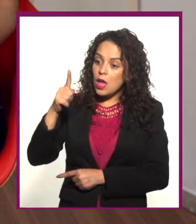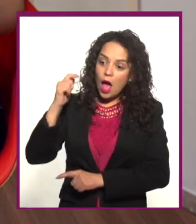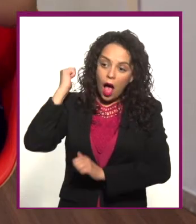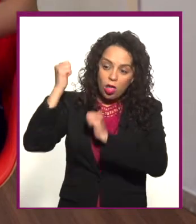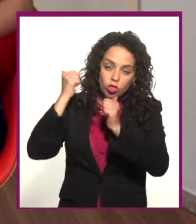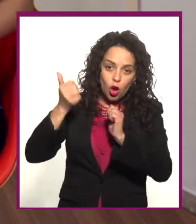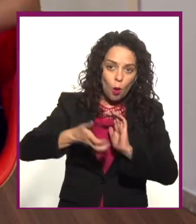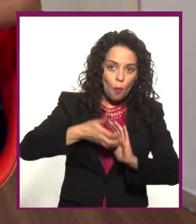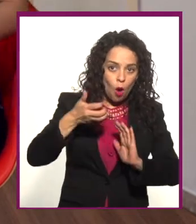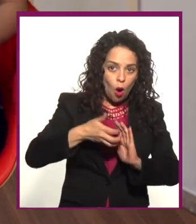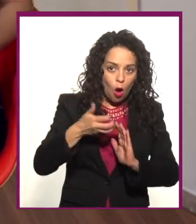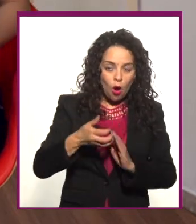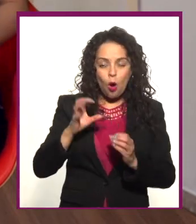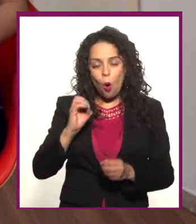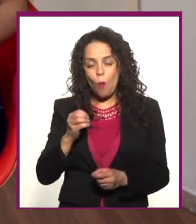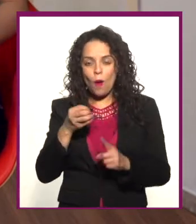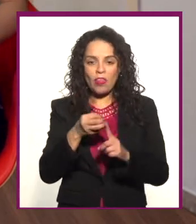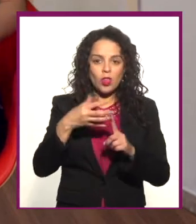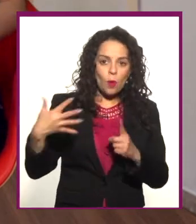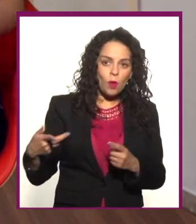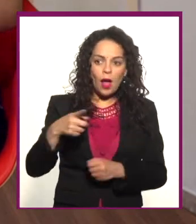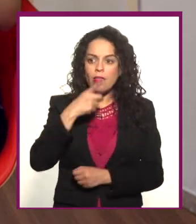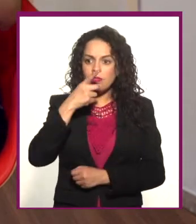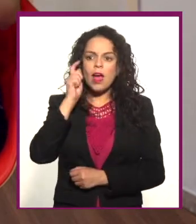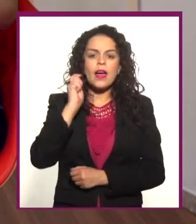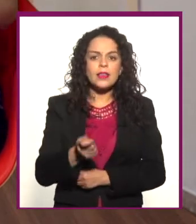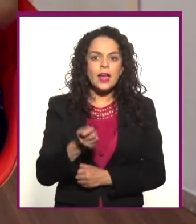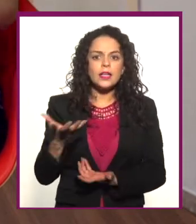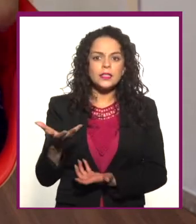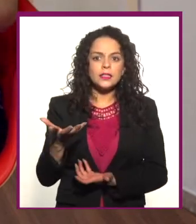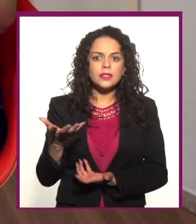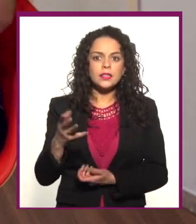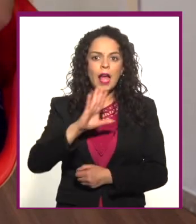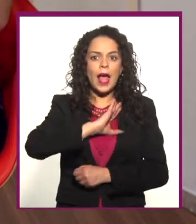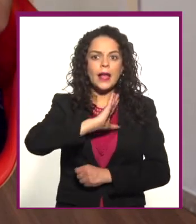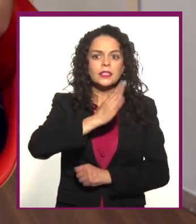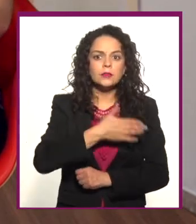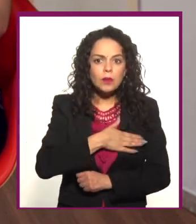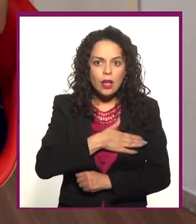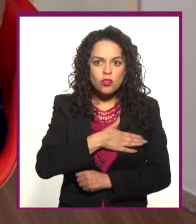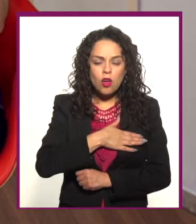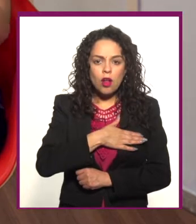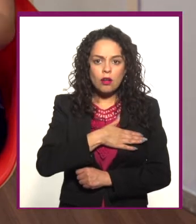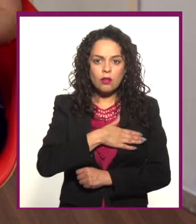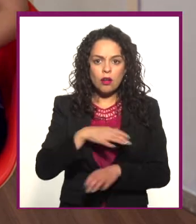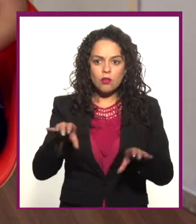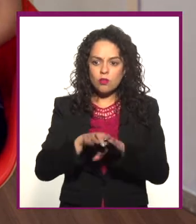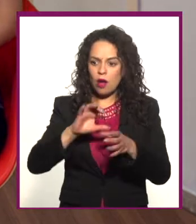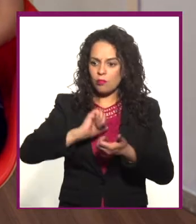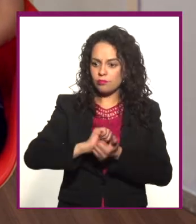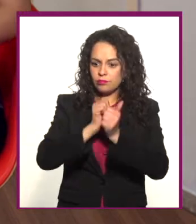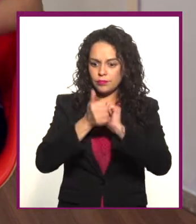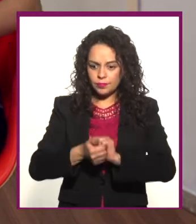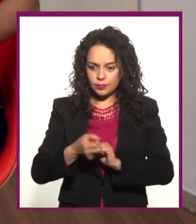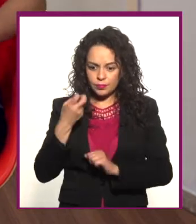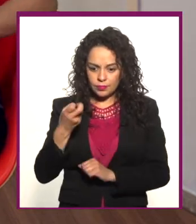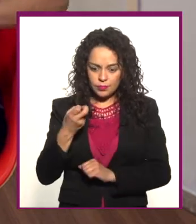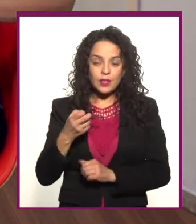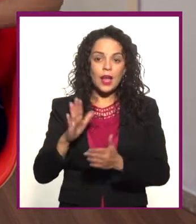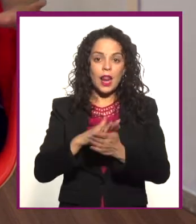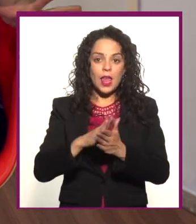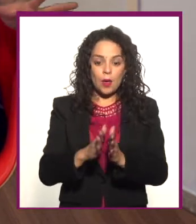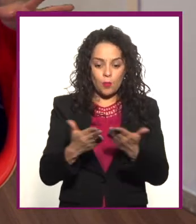antropólogo, nos relata cómo los mexicas vivieron la invasión de los españoles desde la perspectiva de los mismos mexicas, en un